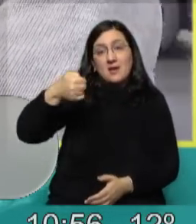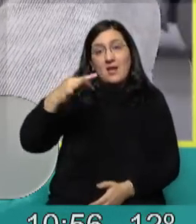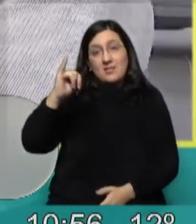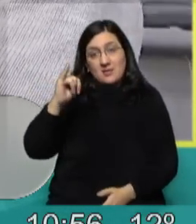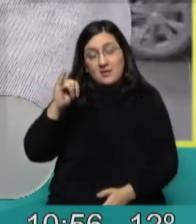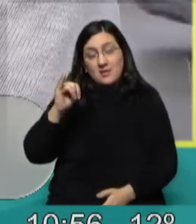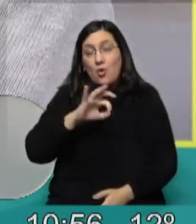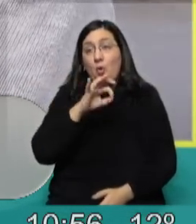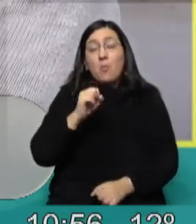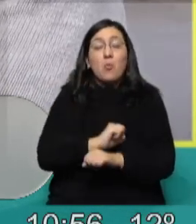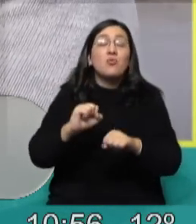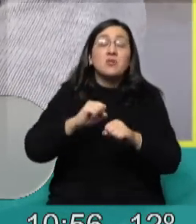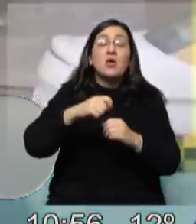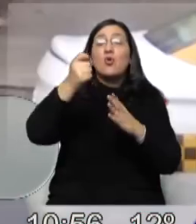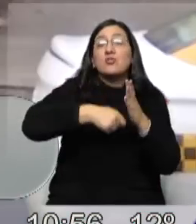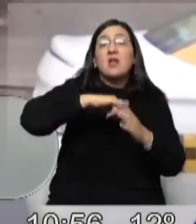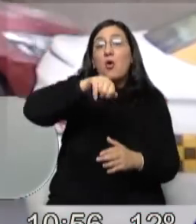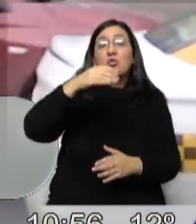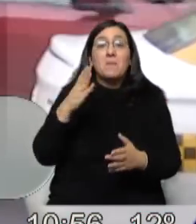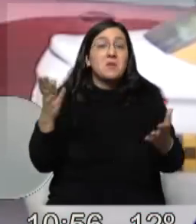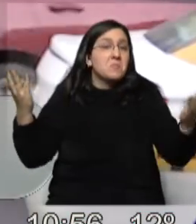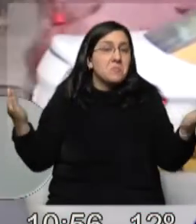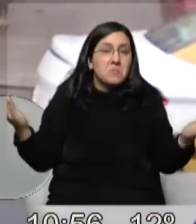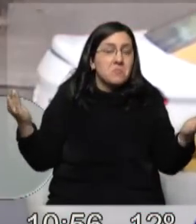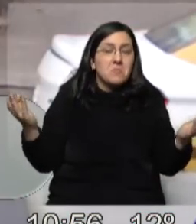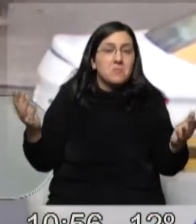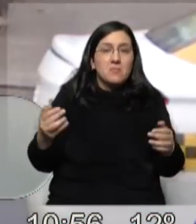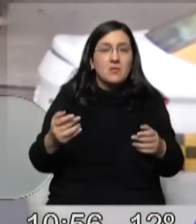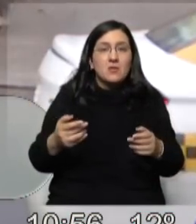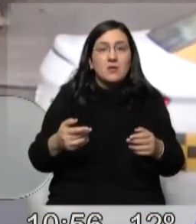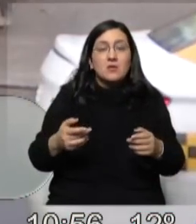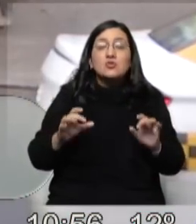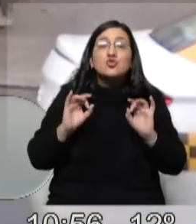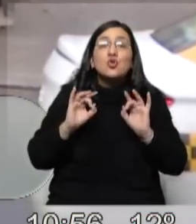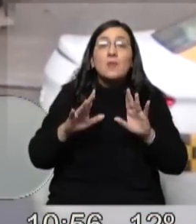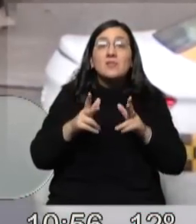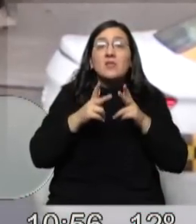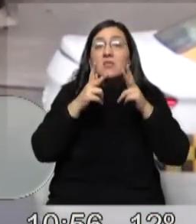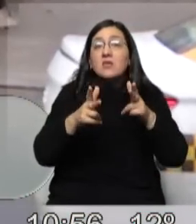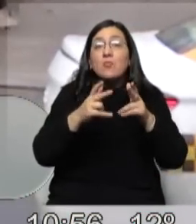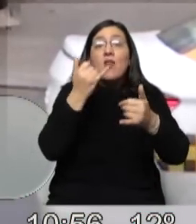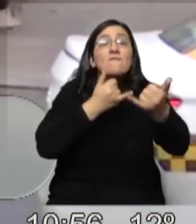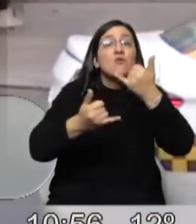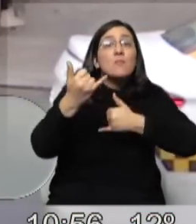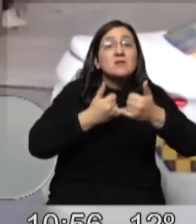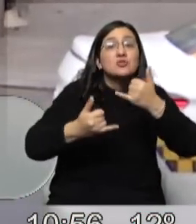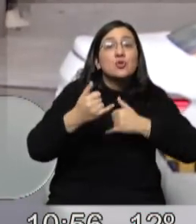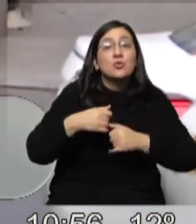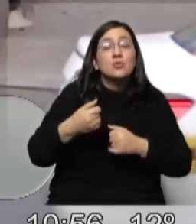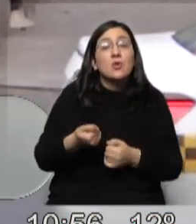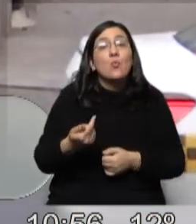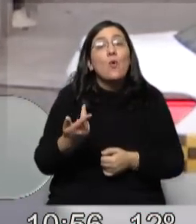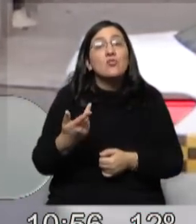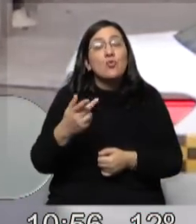podría contratar igual a JP para ese contrato. Simplemente dimos la información, dijimos cuánto iba a cobrar y sí